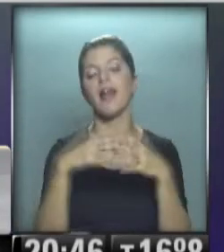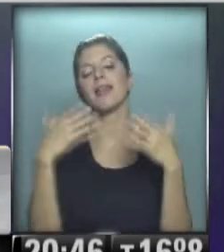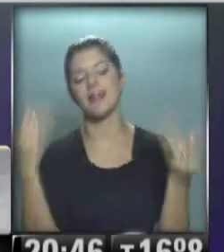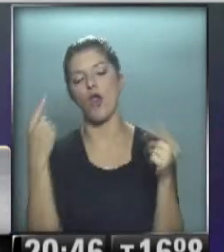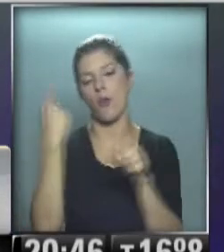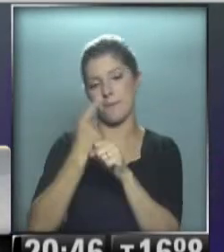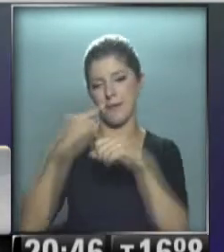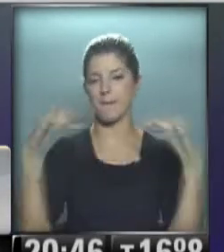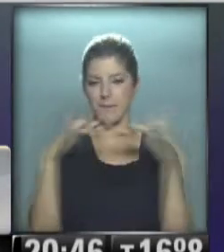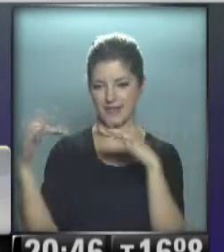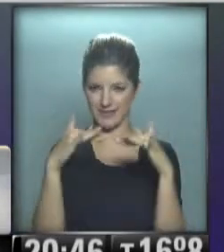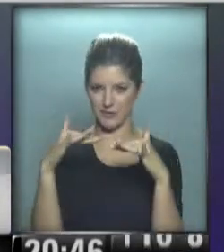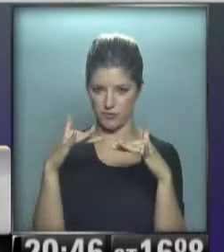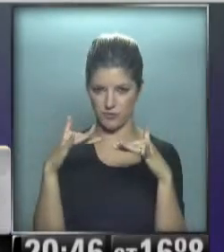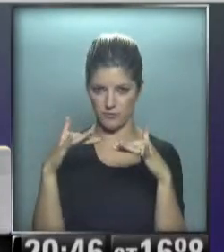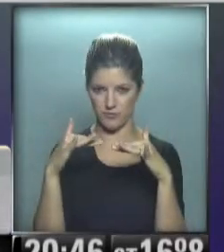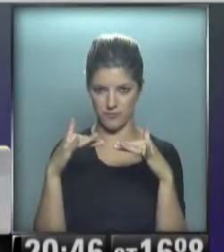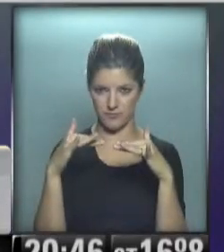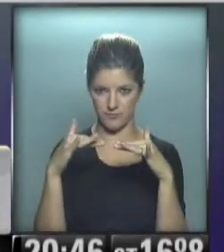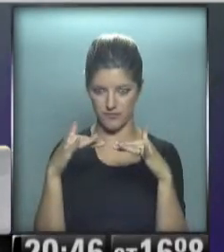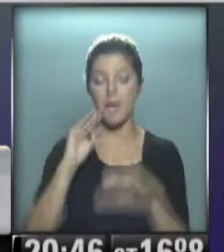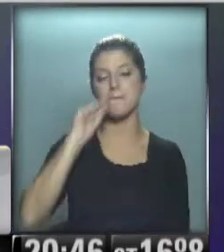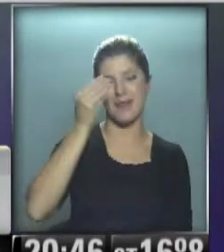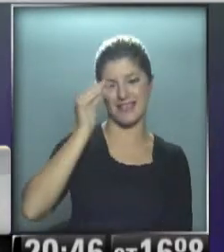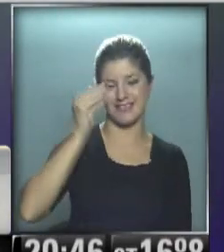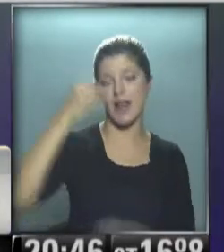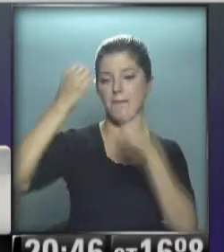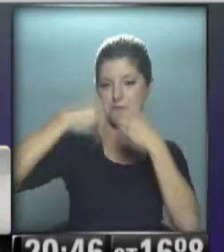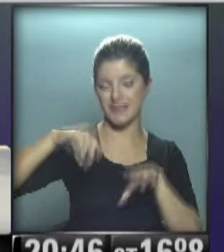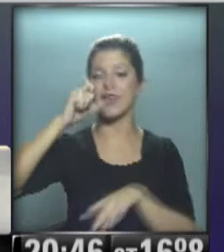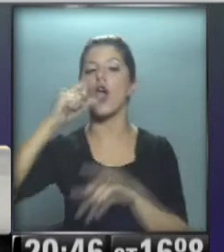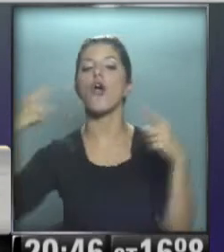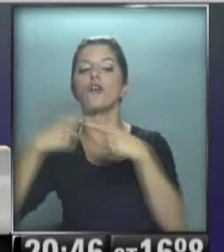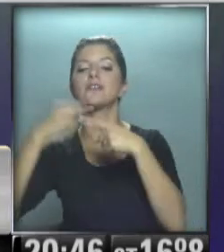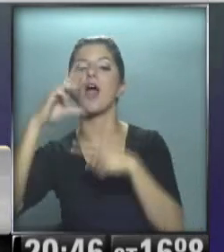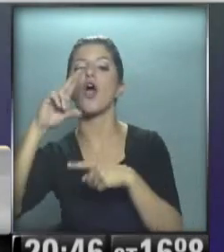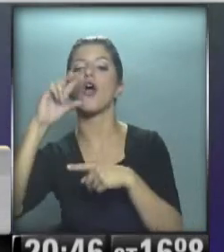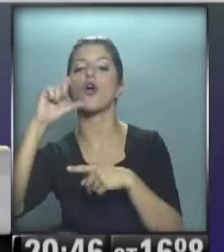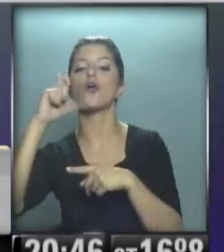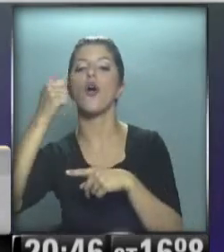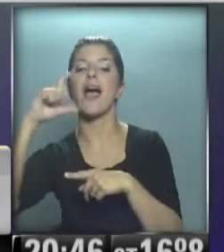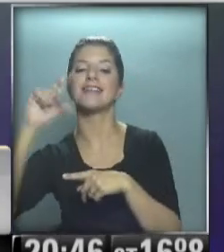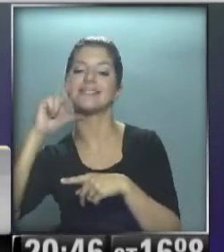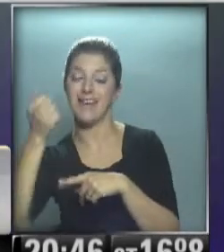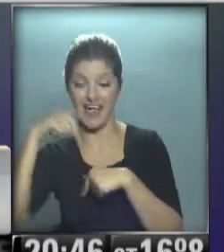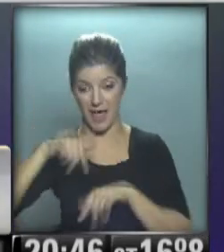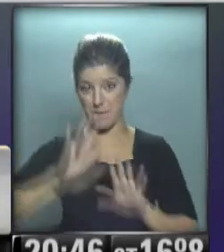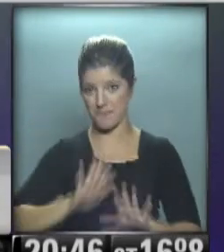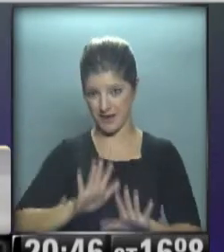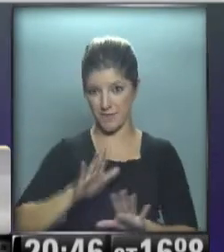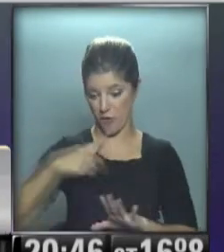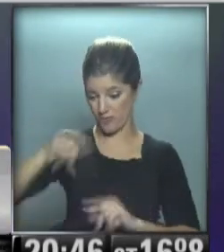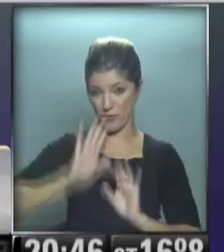el primero, va a rodar la pelota con el local Brasil y Croacia. Los esperamos aquí, nos quedamos en San